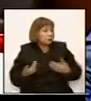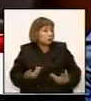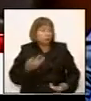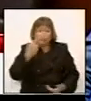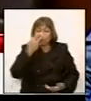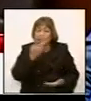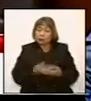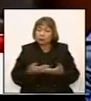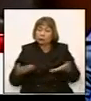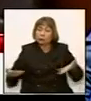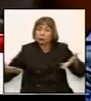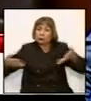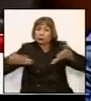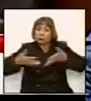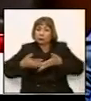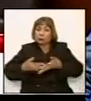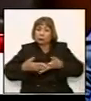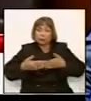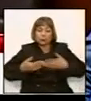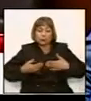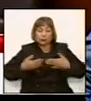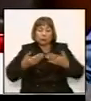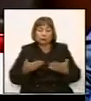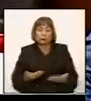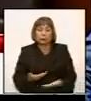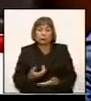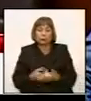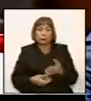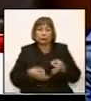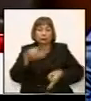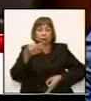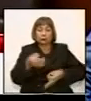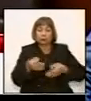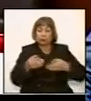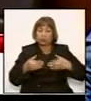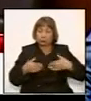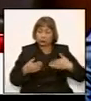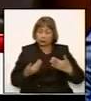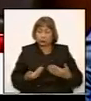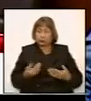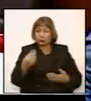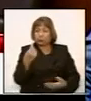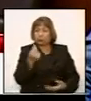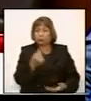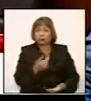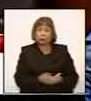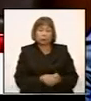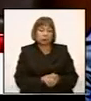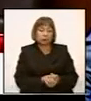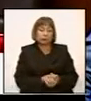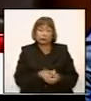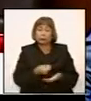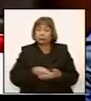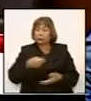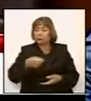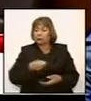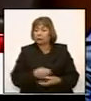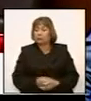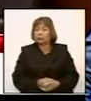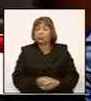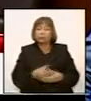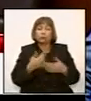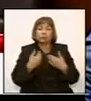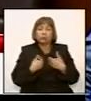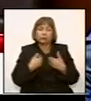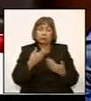fórmula contractual que pueda llevarnos a que el juez pueda, inmediatamente de recibir la documentación, tener